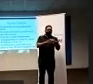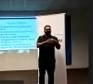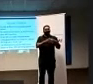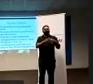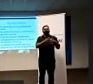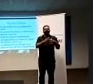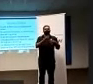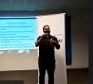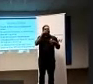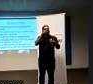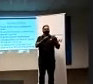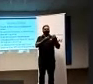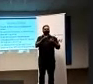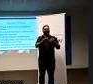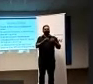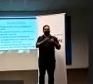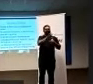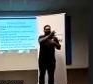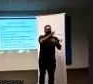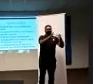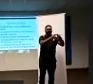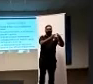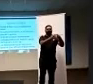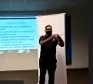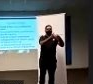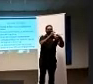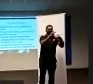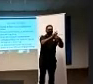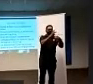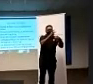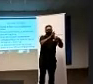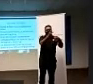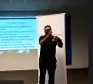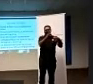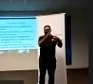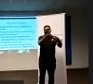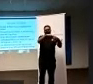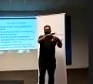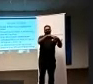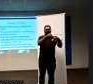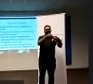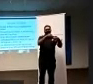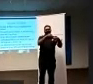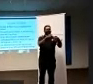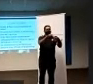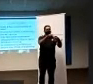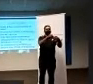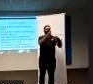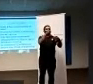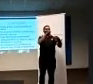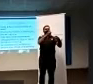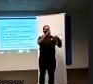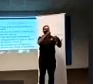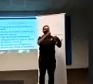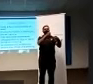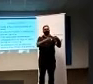que utilizaron 3 microgramos y 6 microgramos. Al día 56 dosaron los anticuerpos y la respuesta de anticuerpos fue mayor en